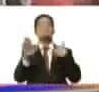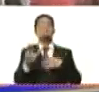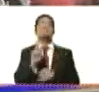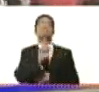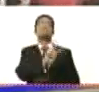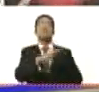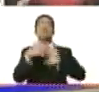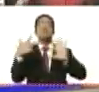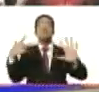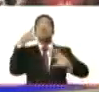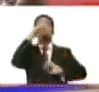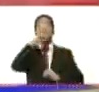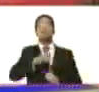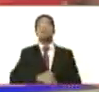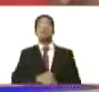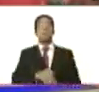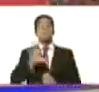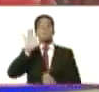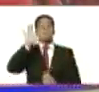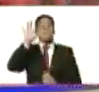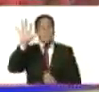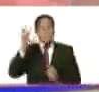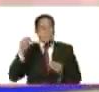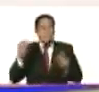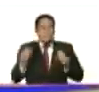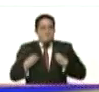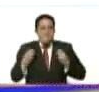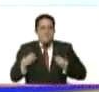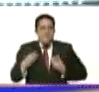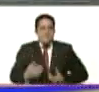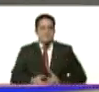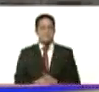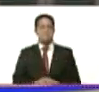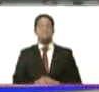28 años después, ¡la patria vive!